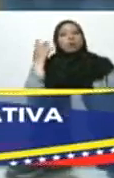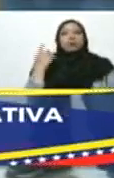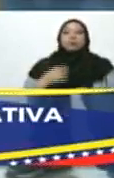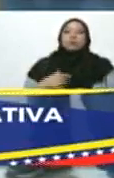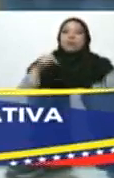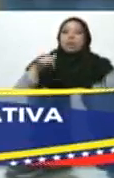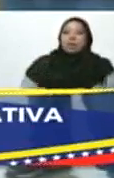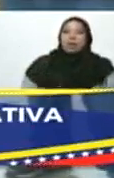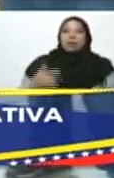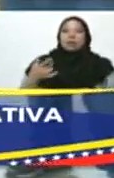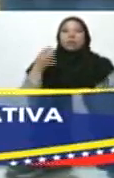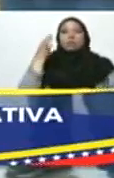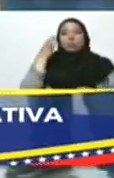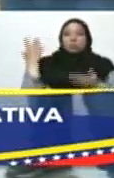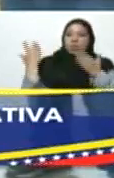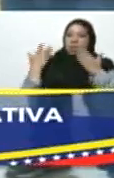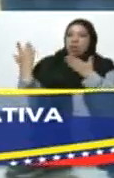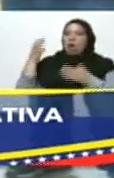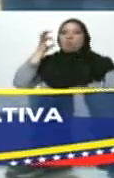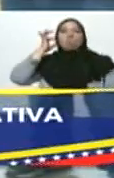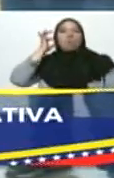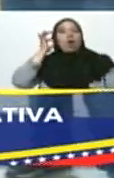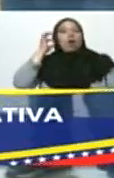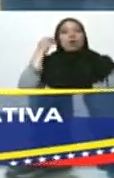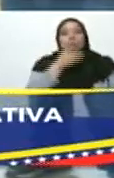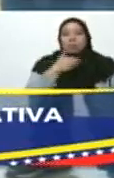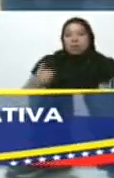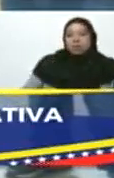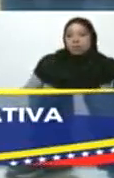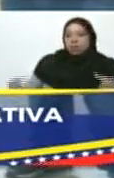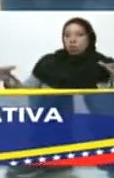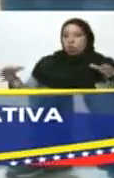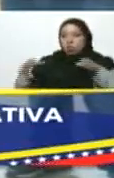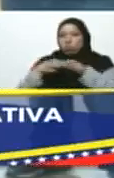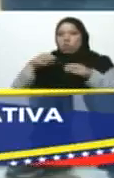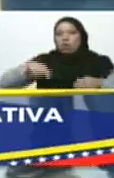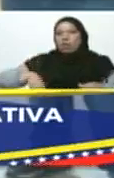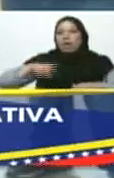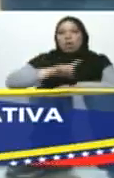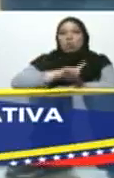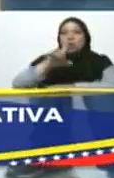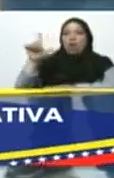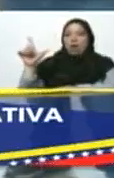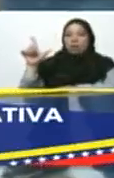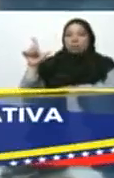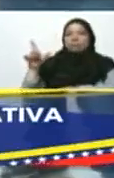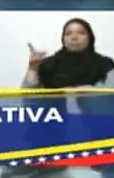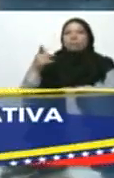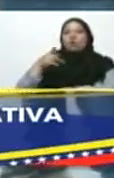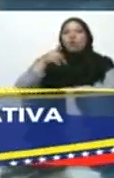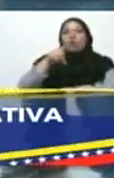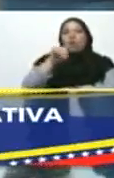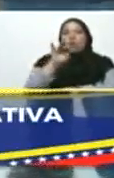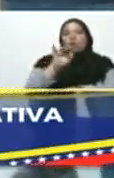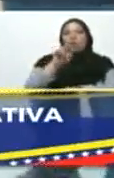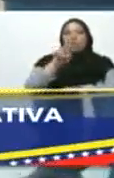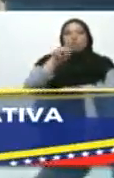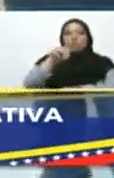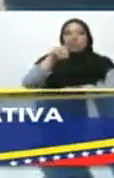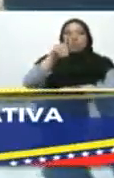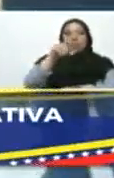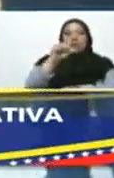está Angélica González, que es la presidenta de Fundacity en el estado Lara. Pero el actor principal, bueno, el que está